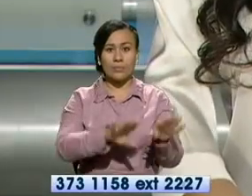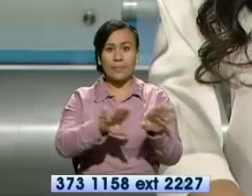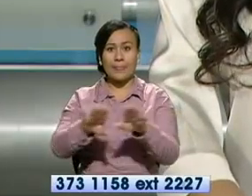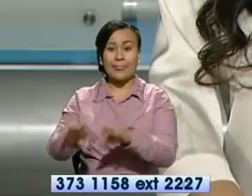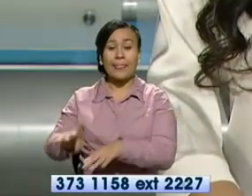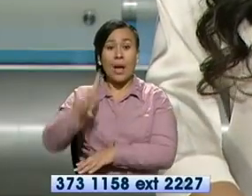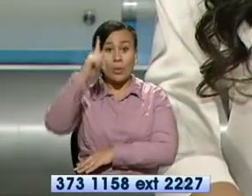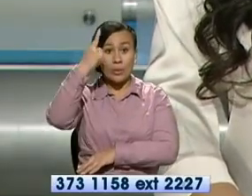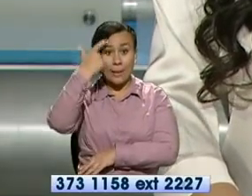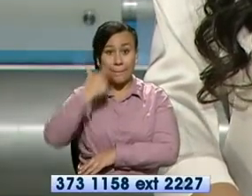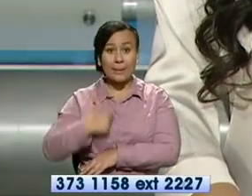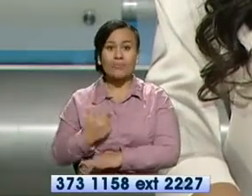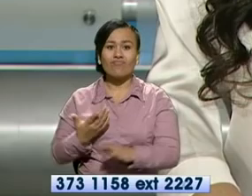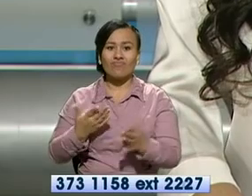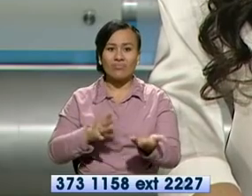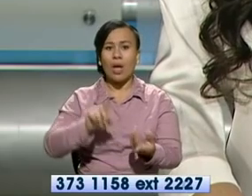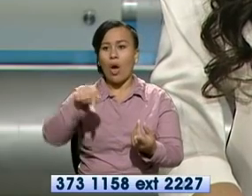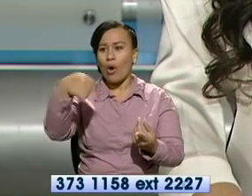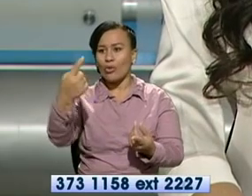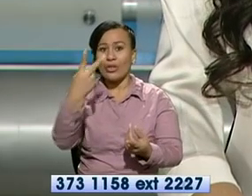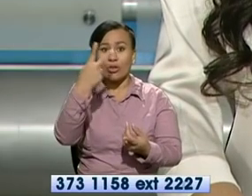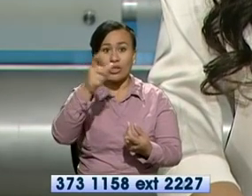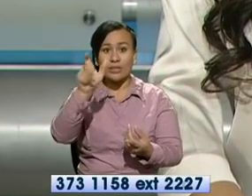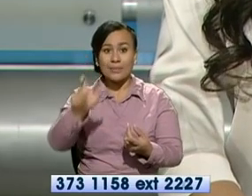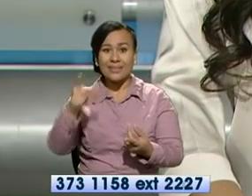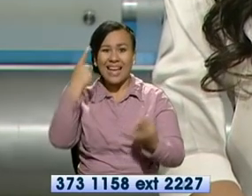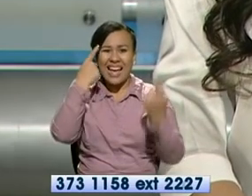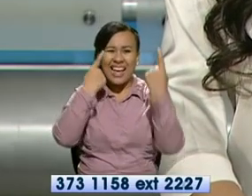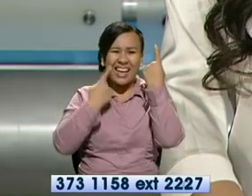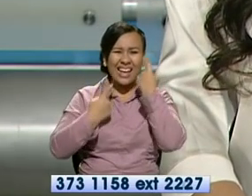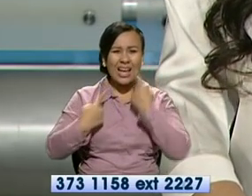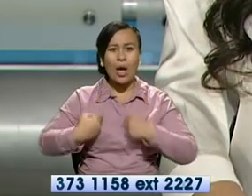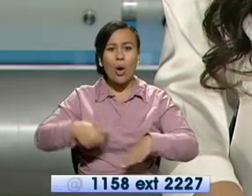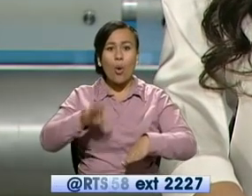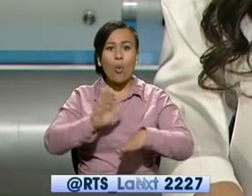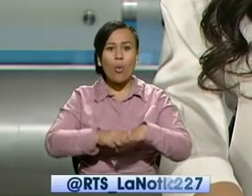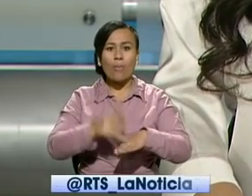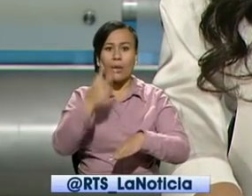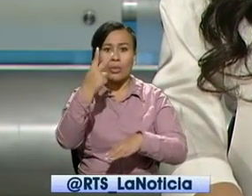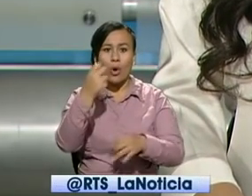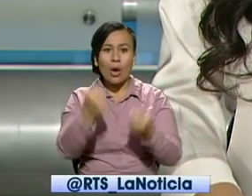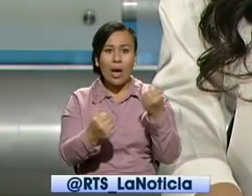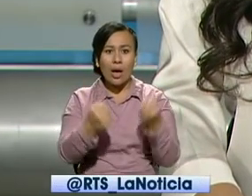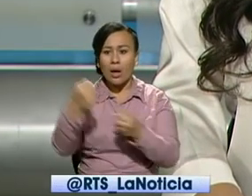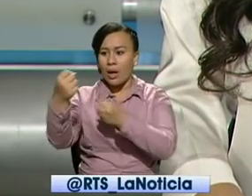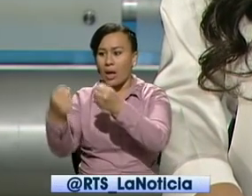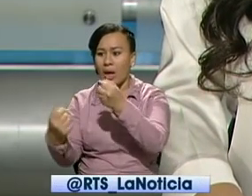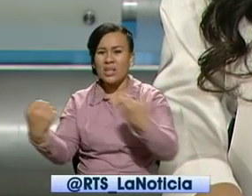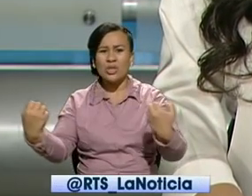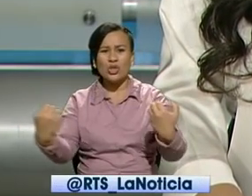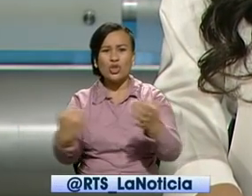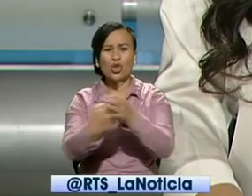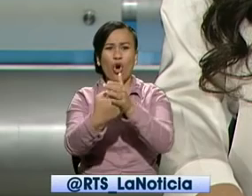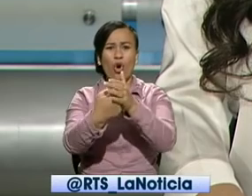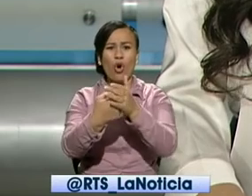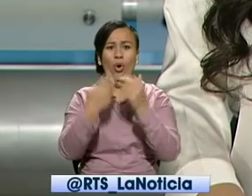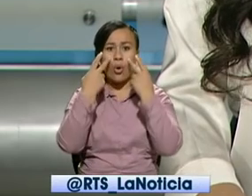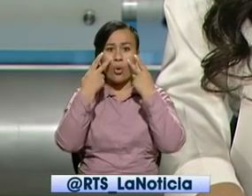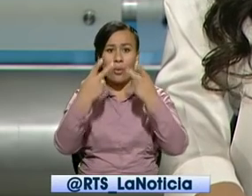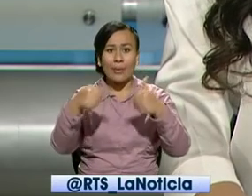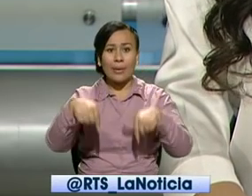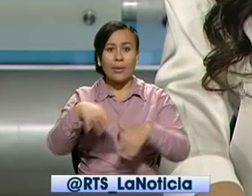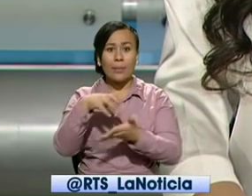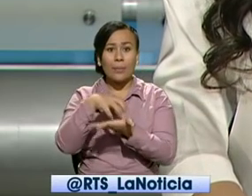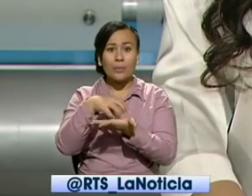Un ciudadano murió y otros 2 resultaron heridos producto de un choque entre 2 autos ocurrido en la vía Quevedo-Buenafé en la provincia